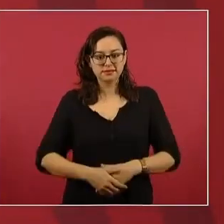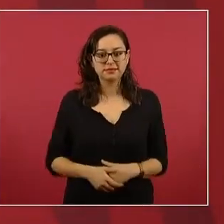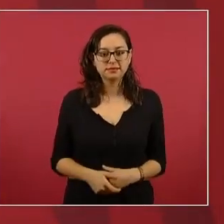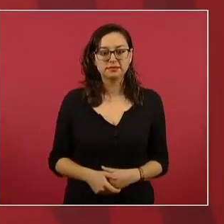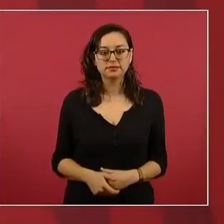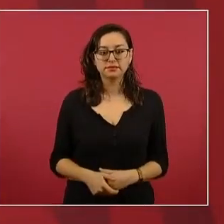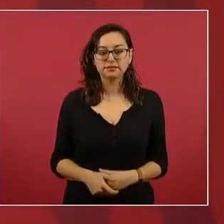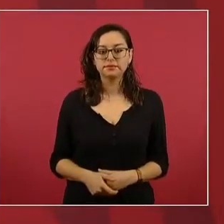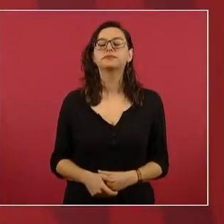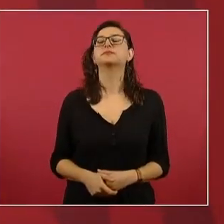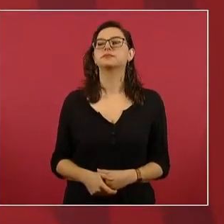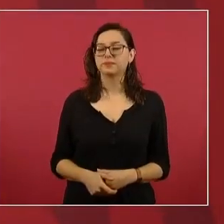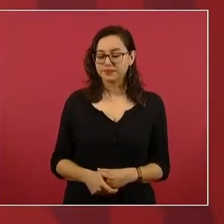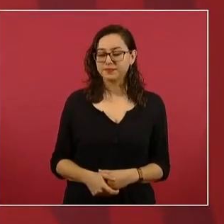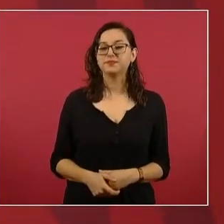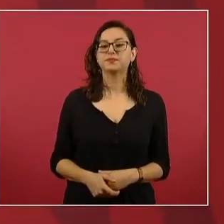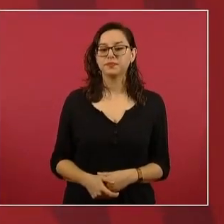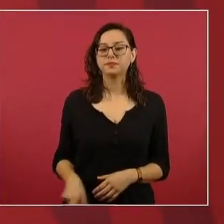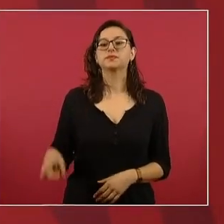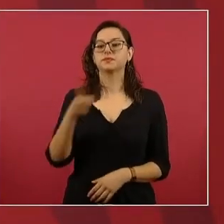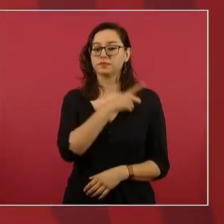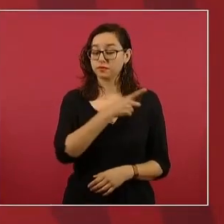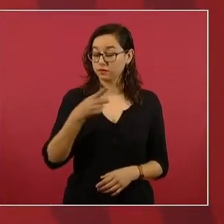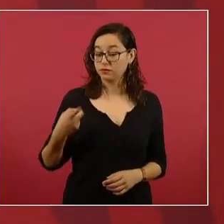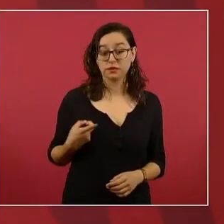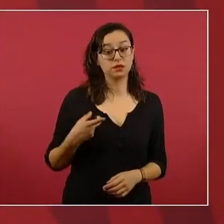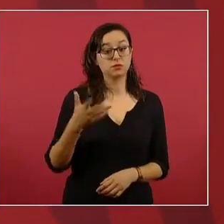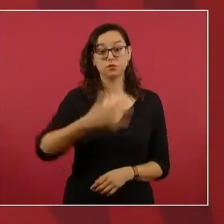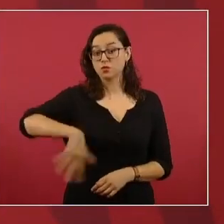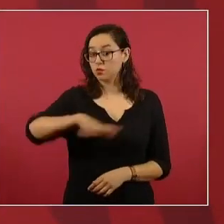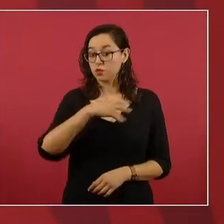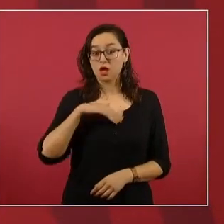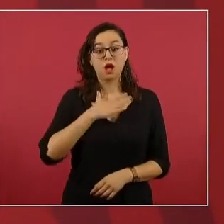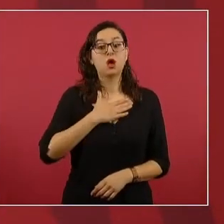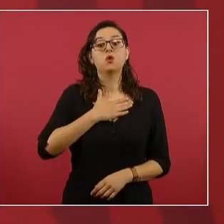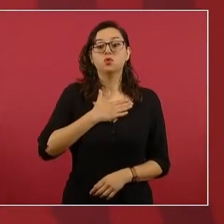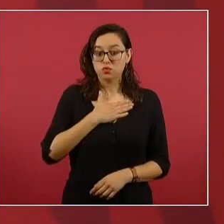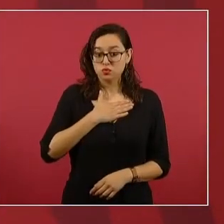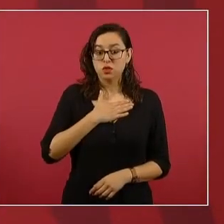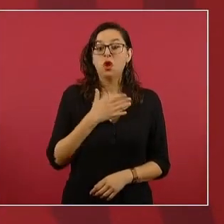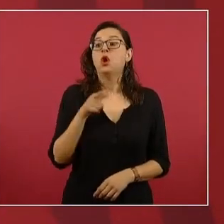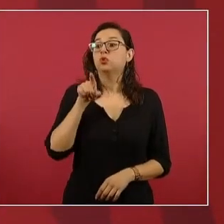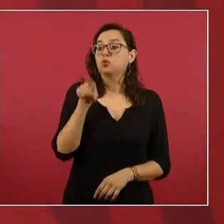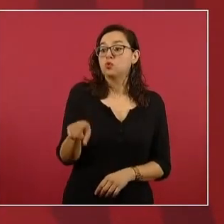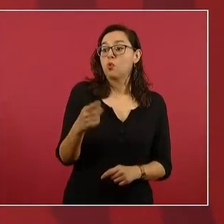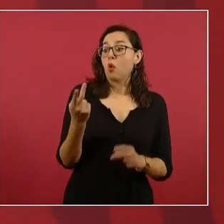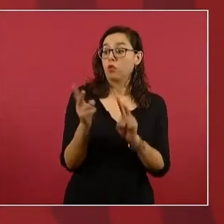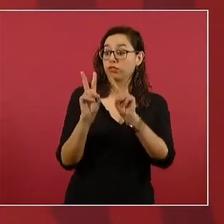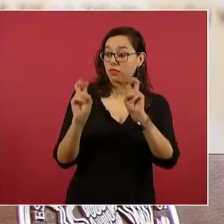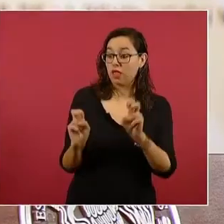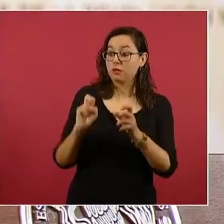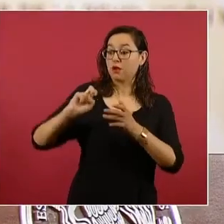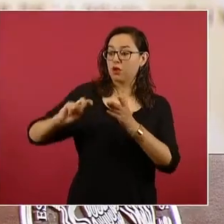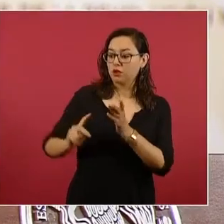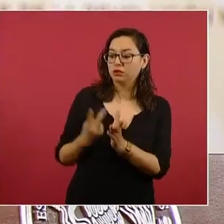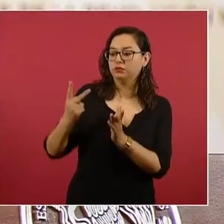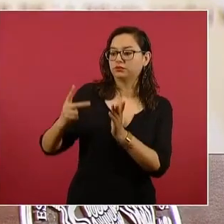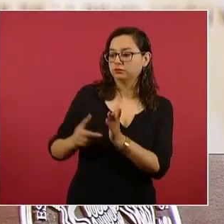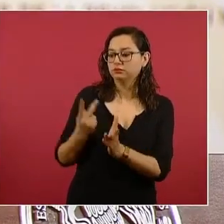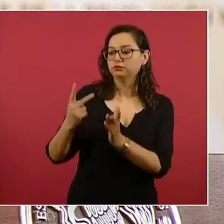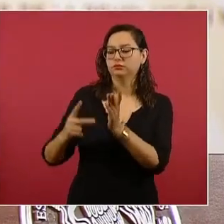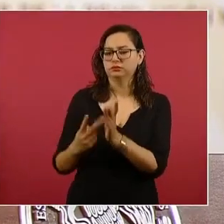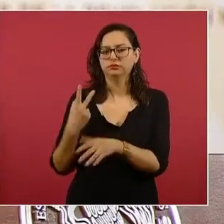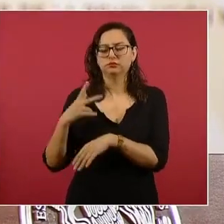Y qué bien que vuelves a tratar el tema, porque si esos